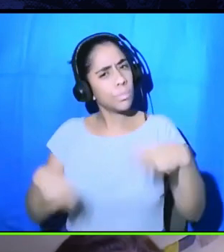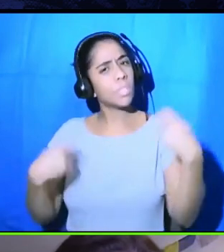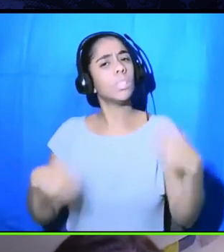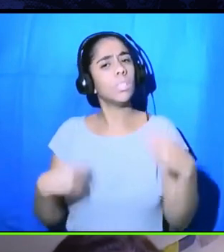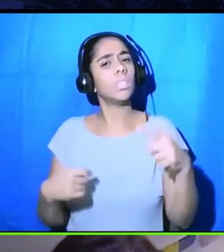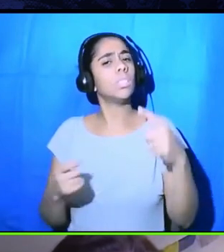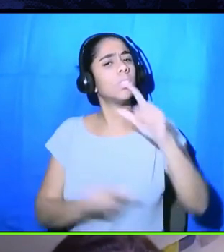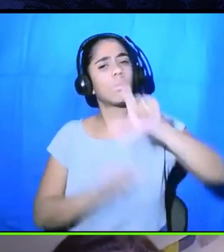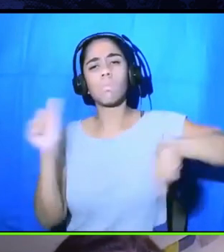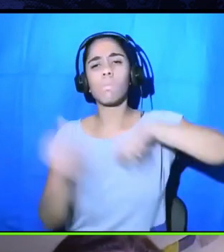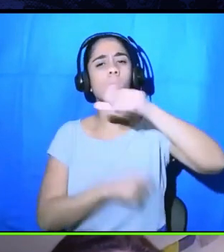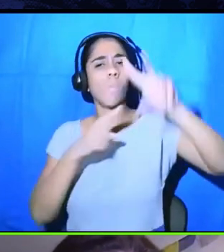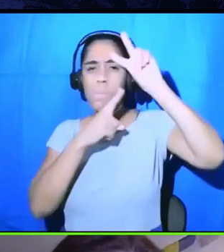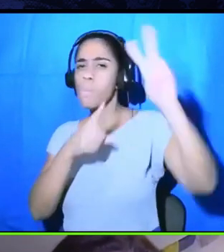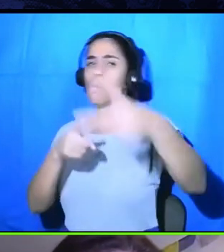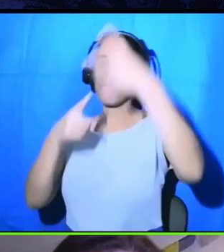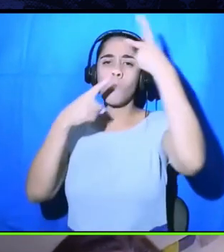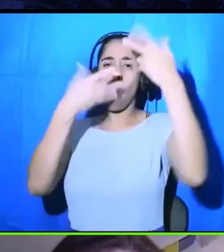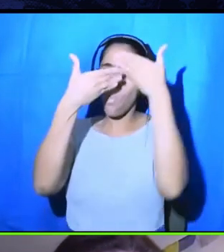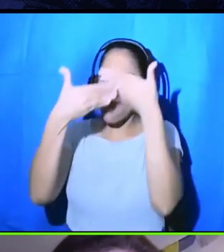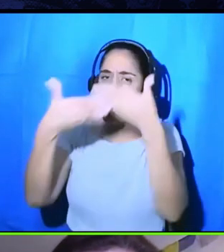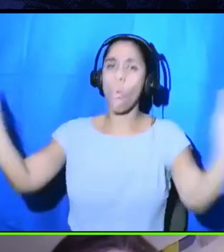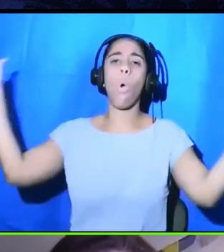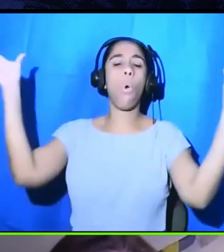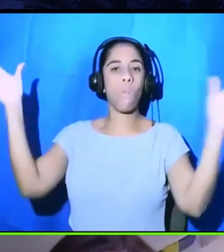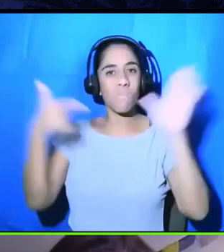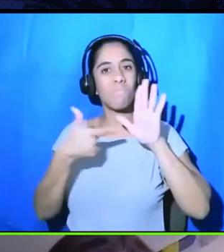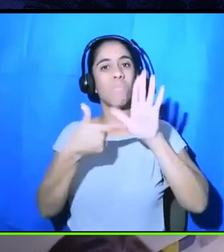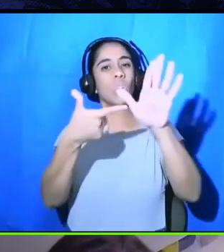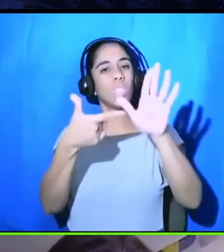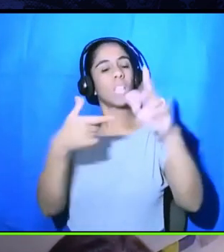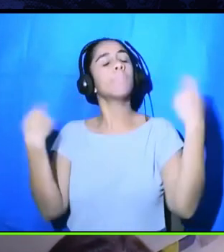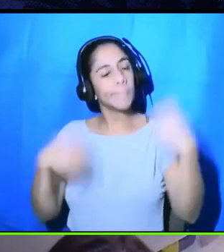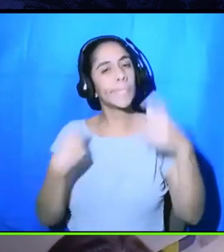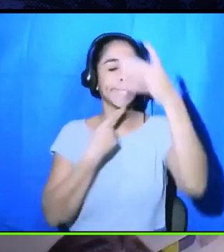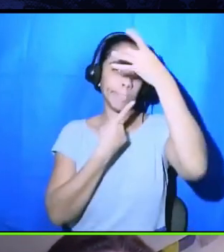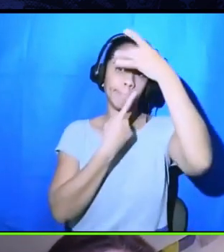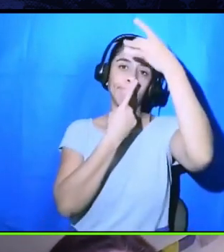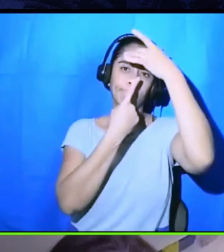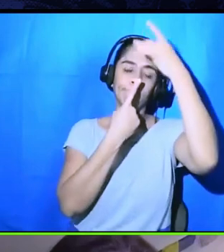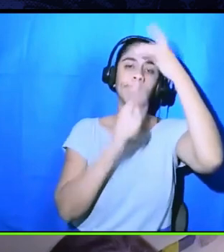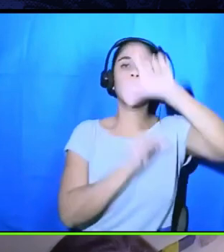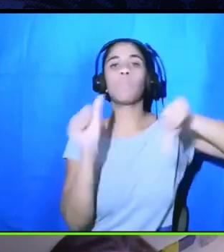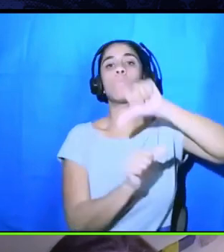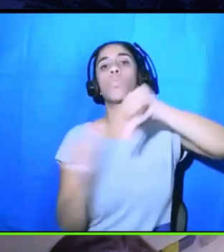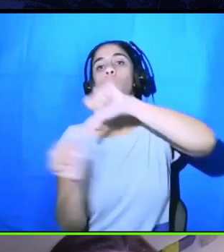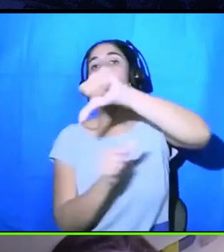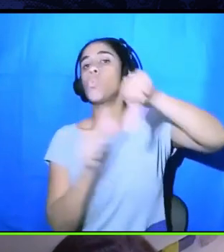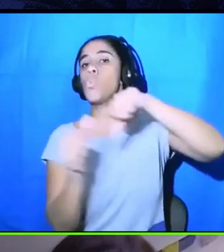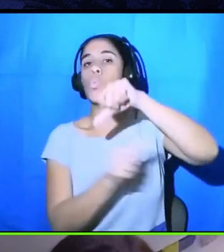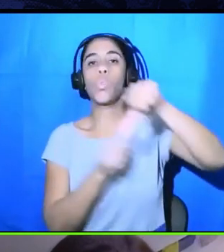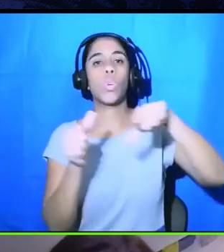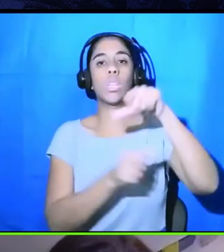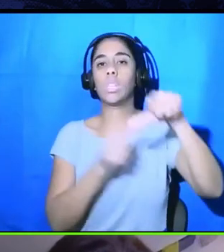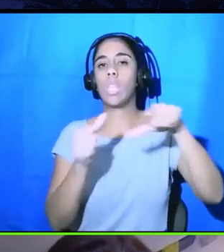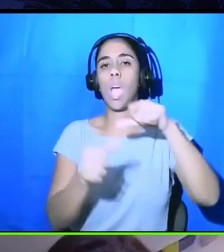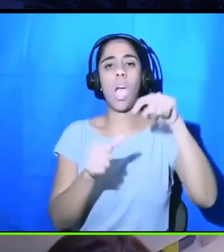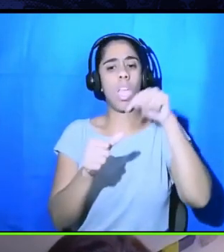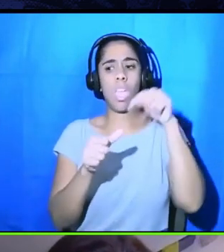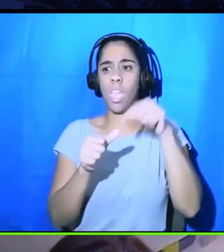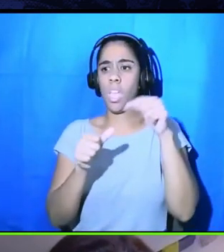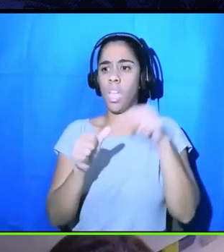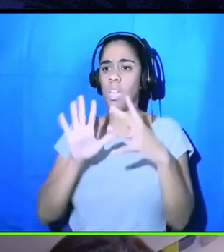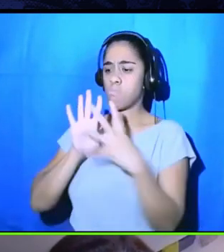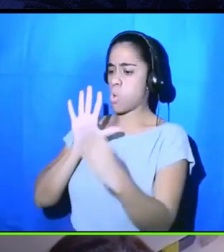abrirnos a la posibilidad de repensar todos esos paradigmas y de escuchar a quienes son afectados por esos